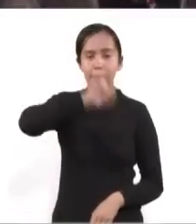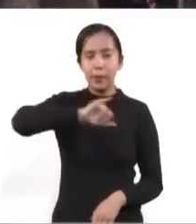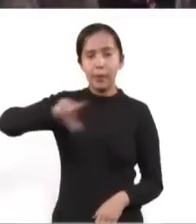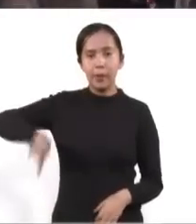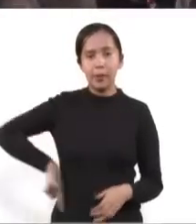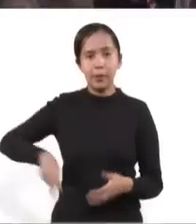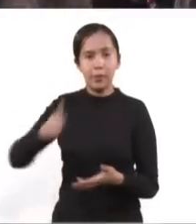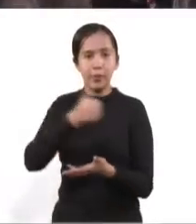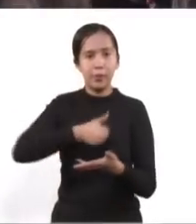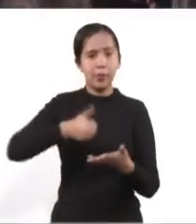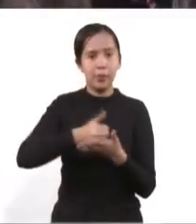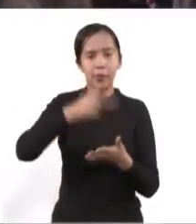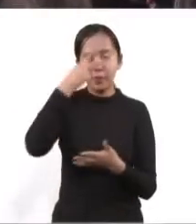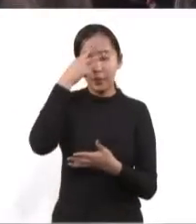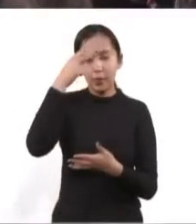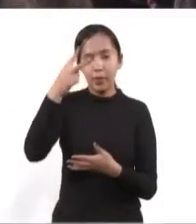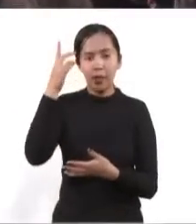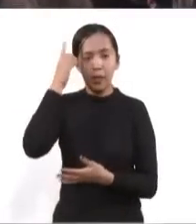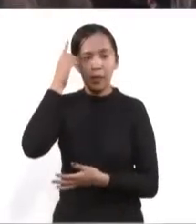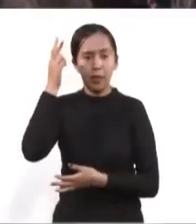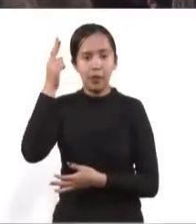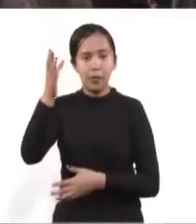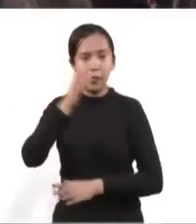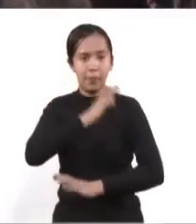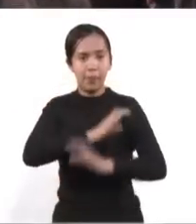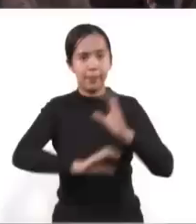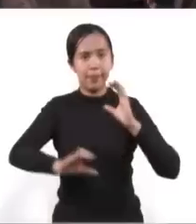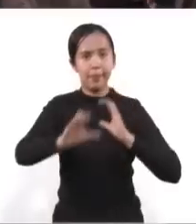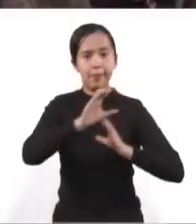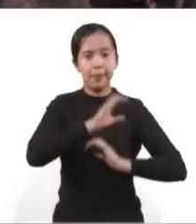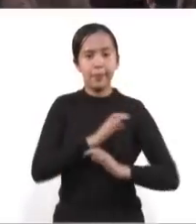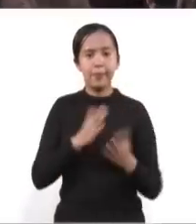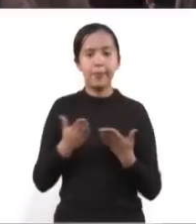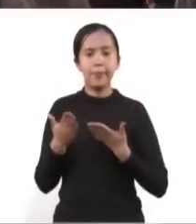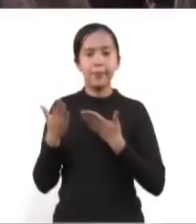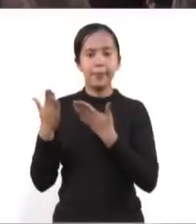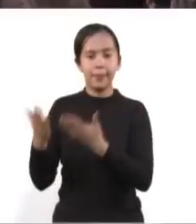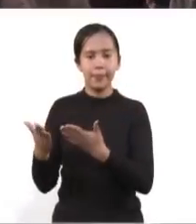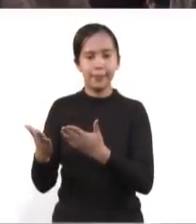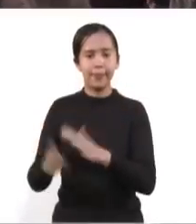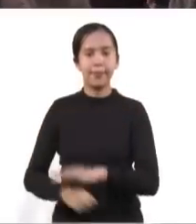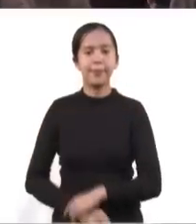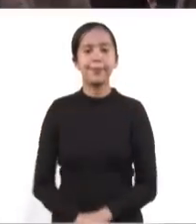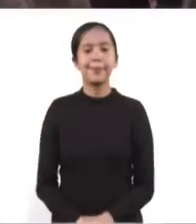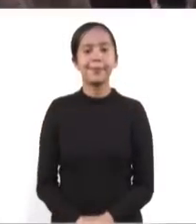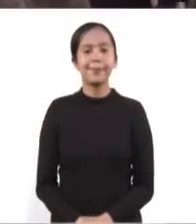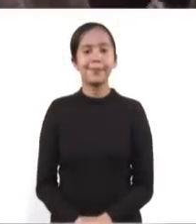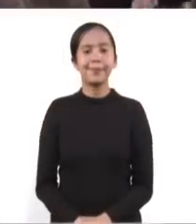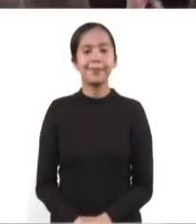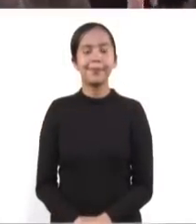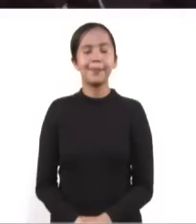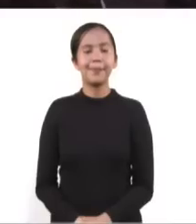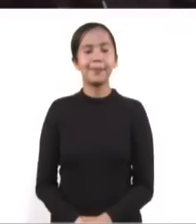de gobierno de la Ciudad de México, doctora Claudia Sheinbaum Pardo.